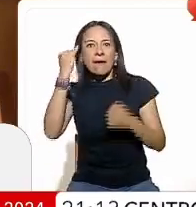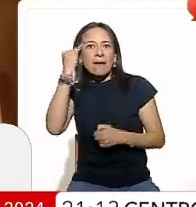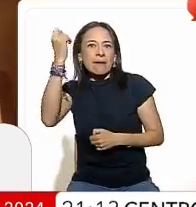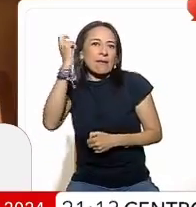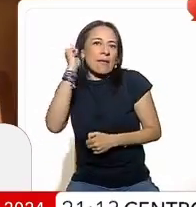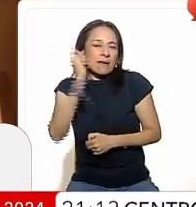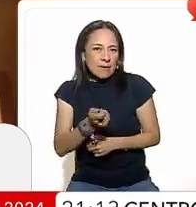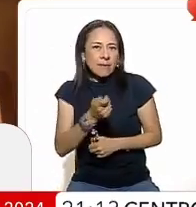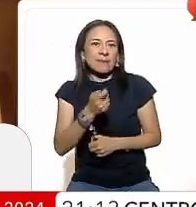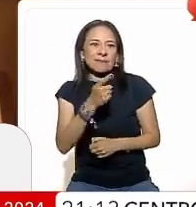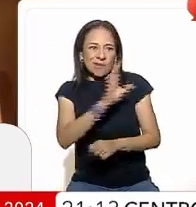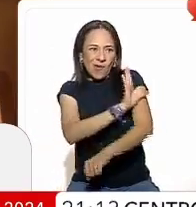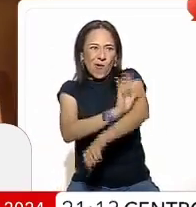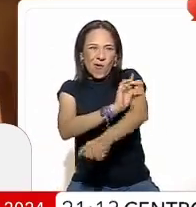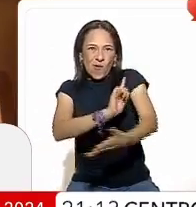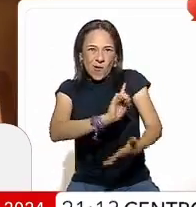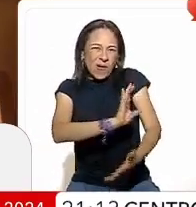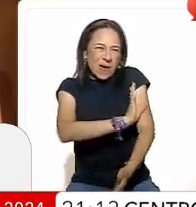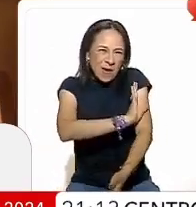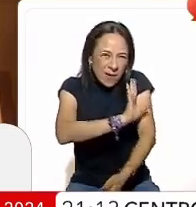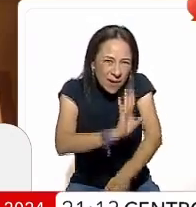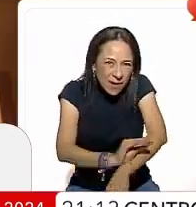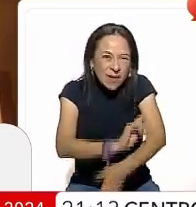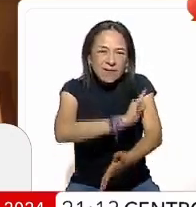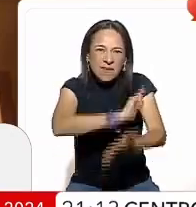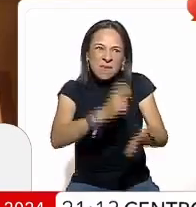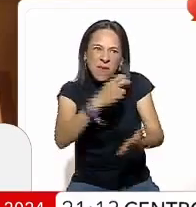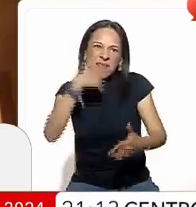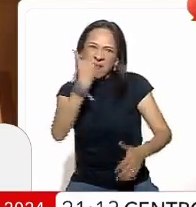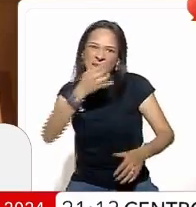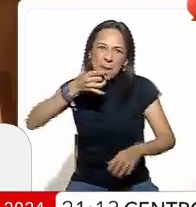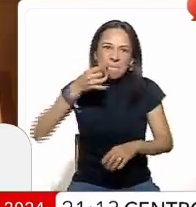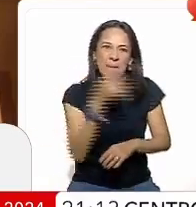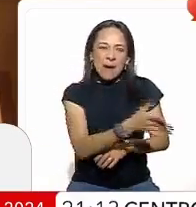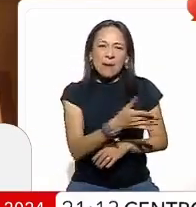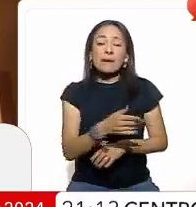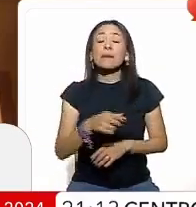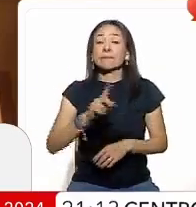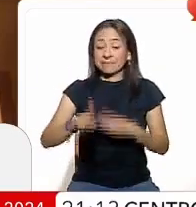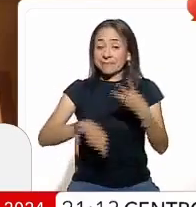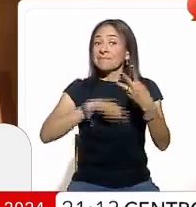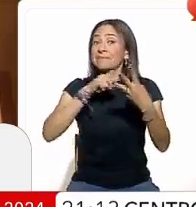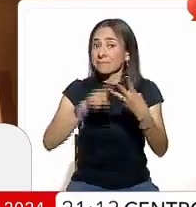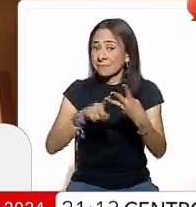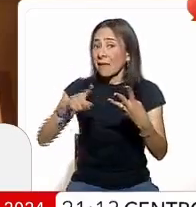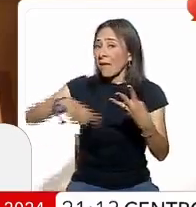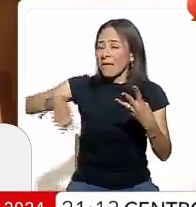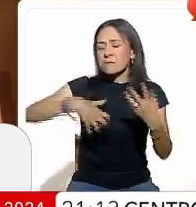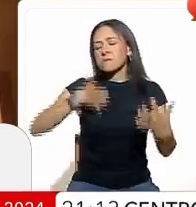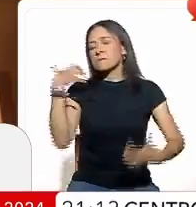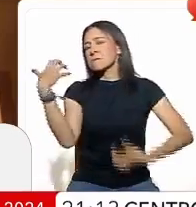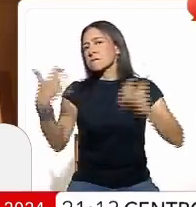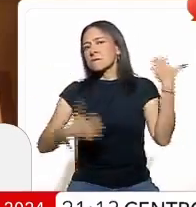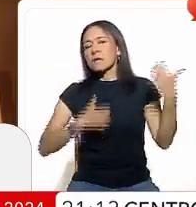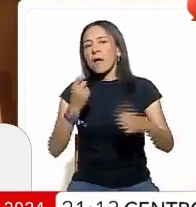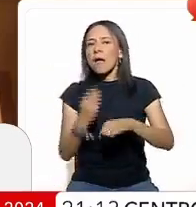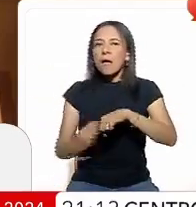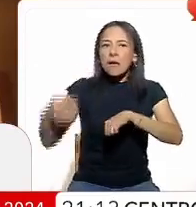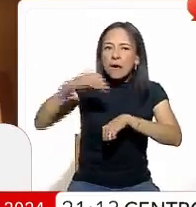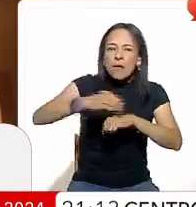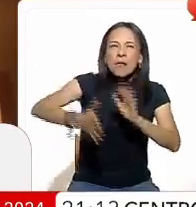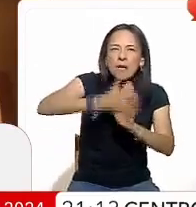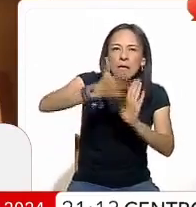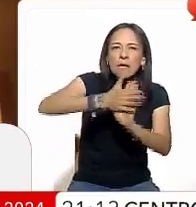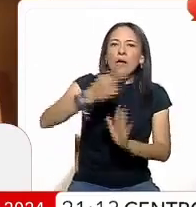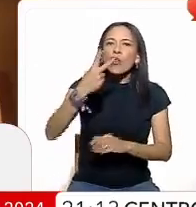tercera era porque les molestó mucho que se hiciera Dos Bocas. Cuando dicen